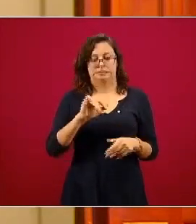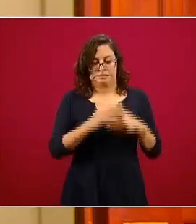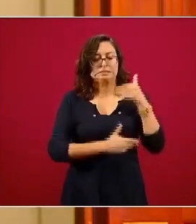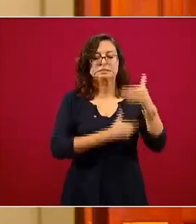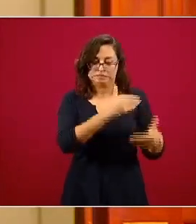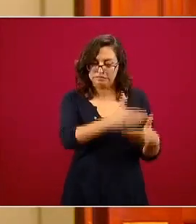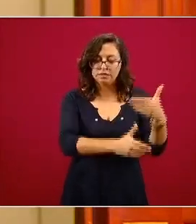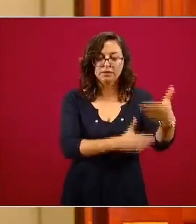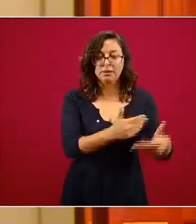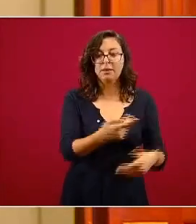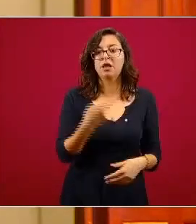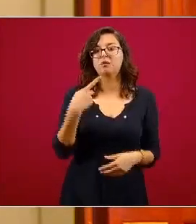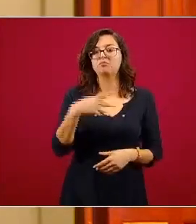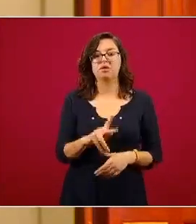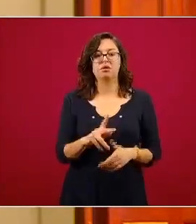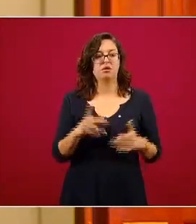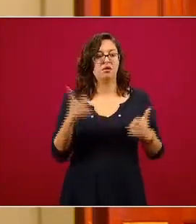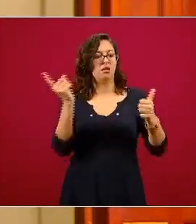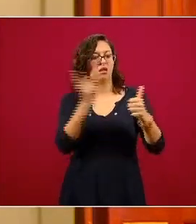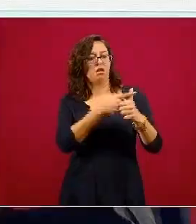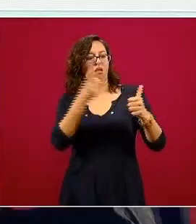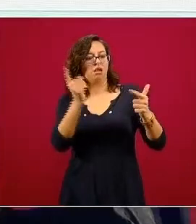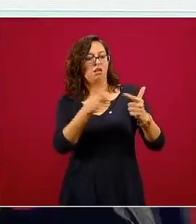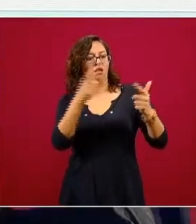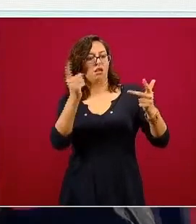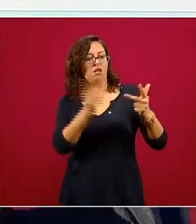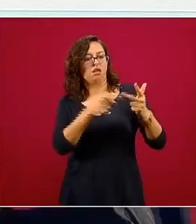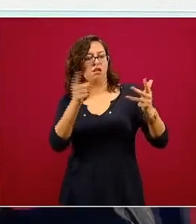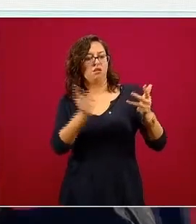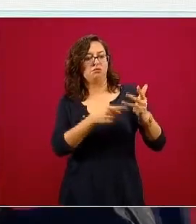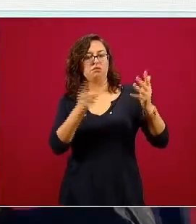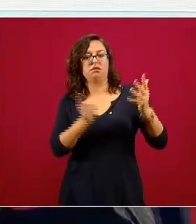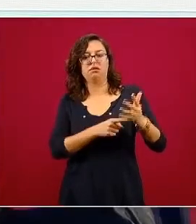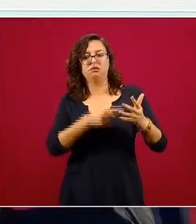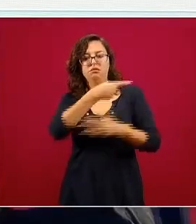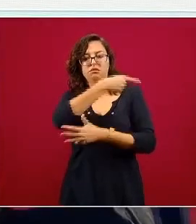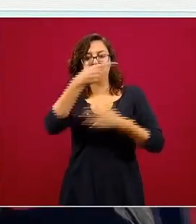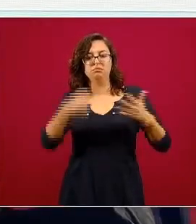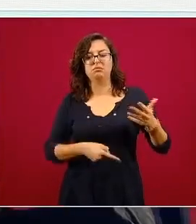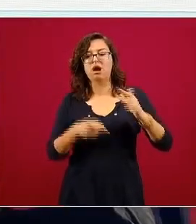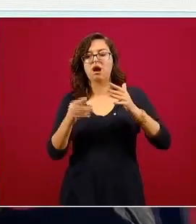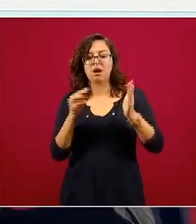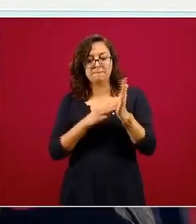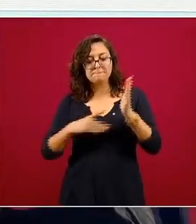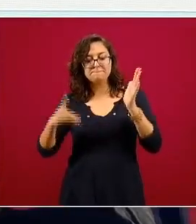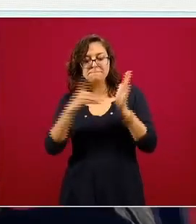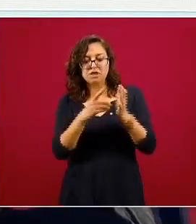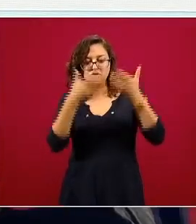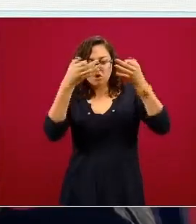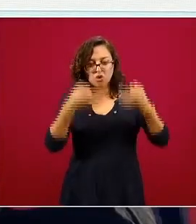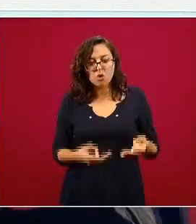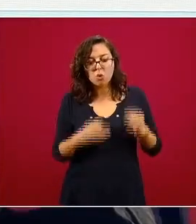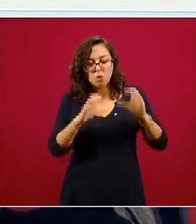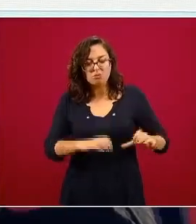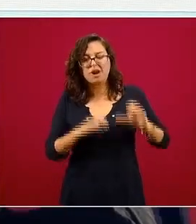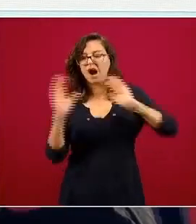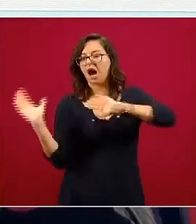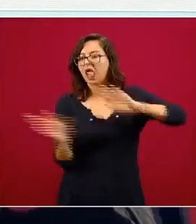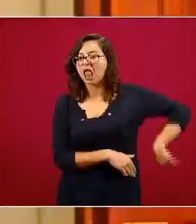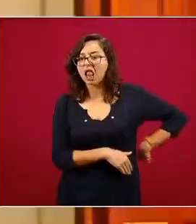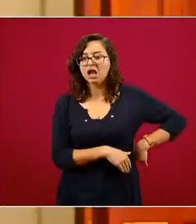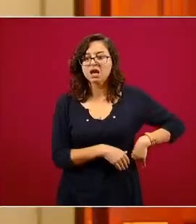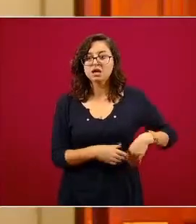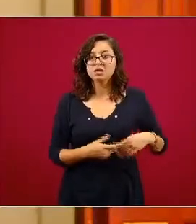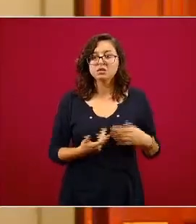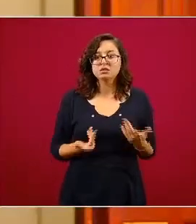una urgencia nos vamos a saltar de toda la parte metodológica cuidadosa o vamos a obviar